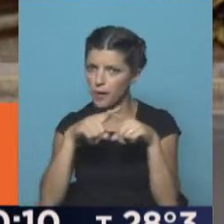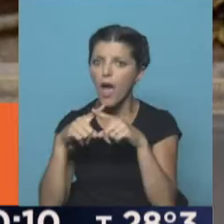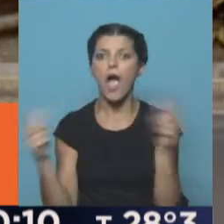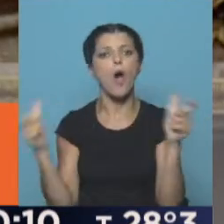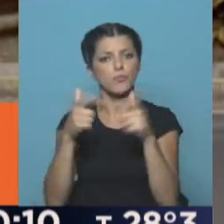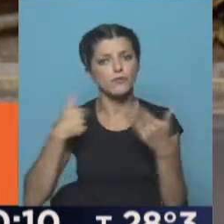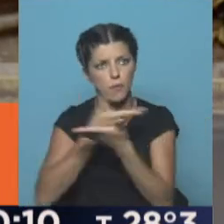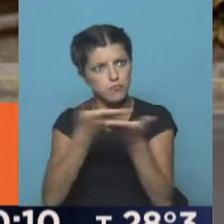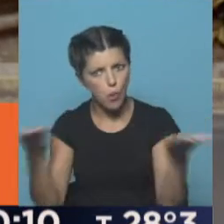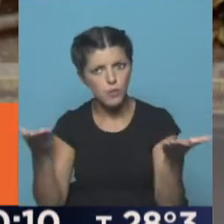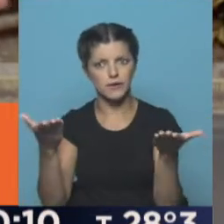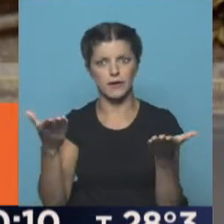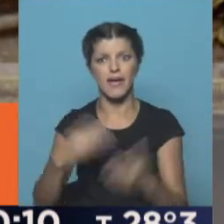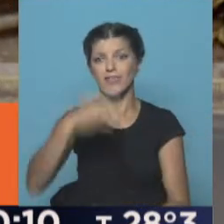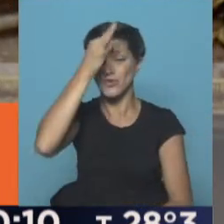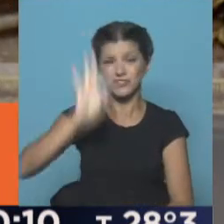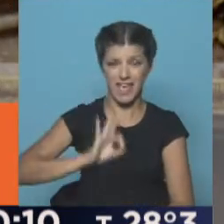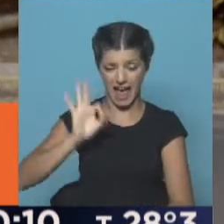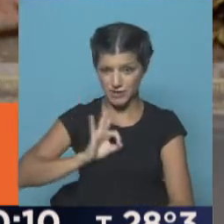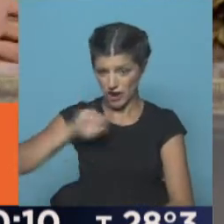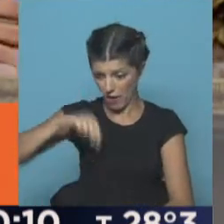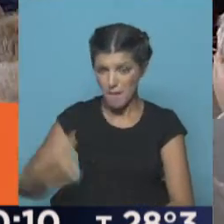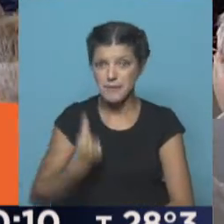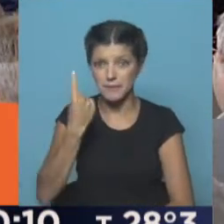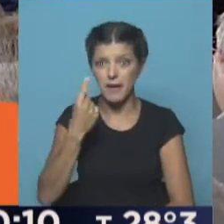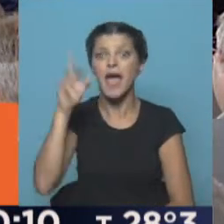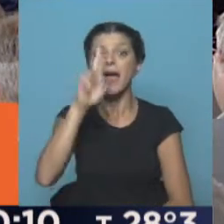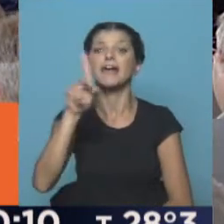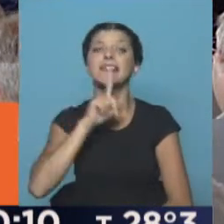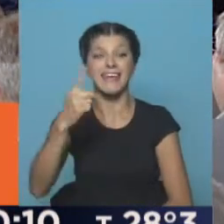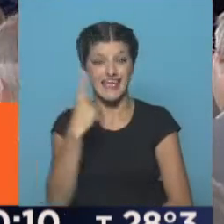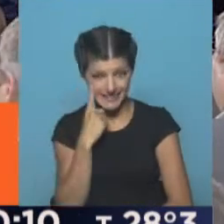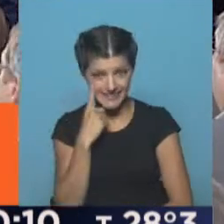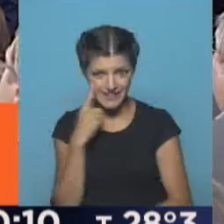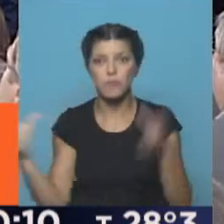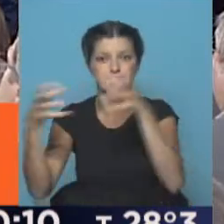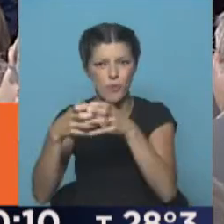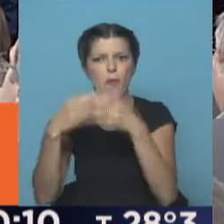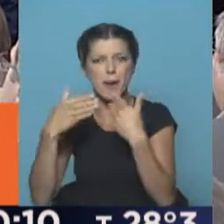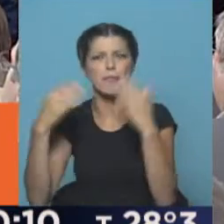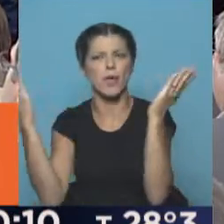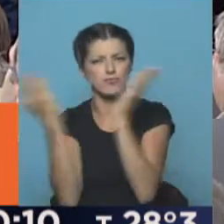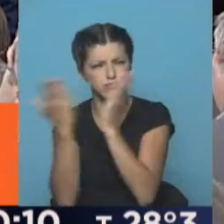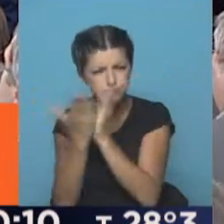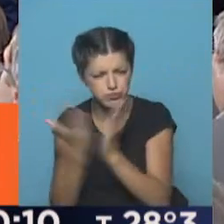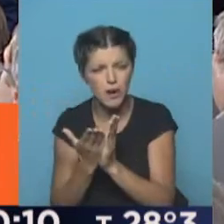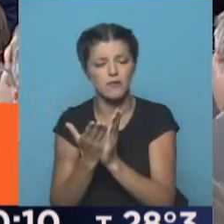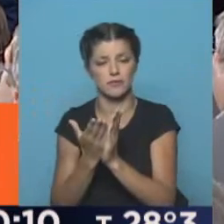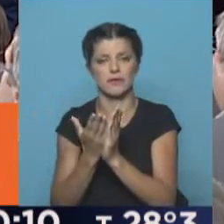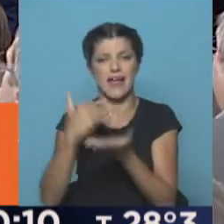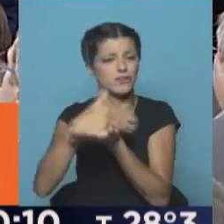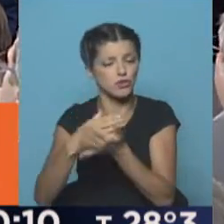públicas por primera vez en 12 años hemos tenido un rt y para discutir a fondo todo el sector